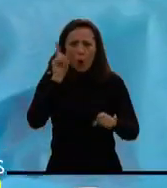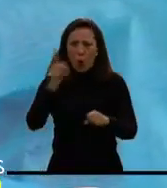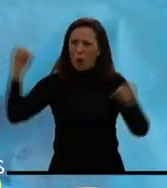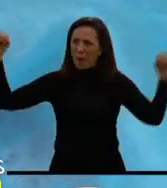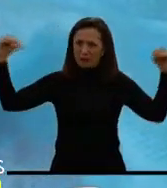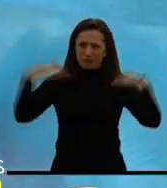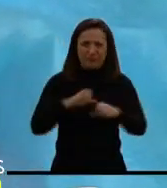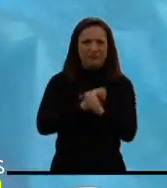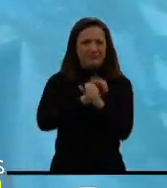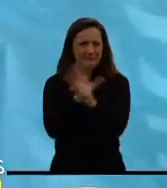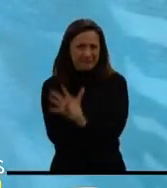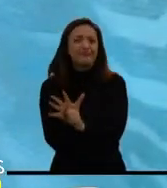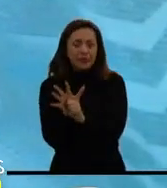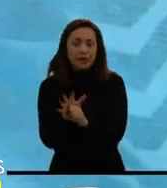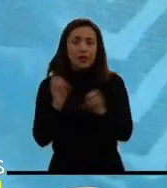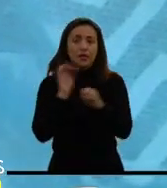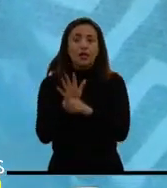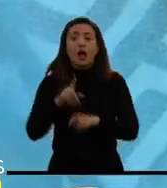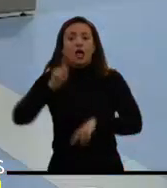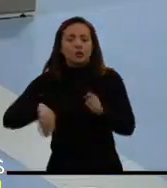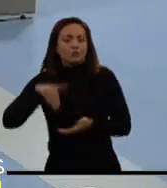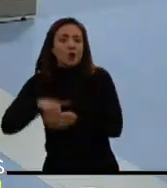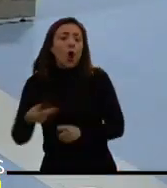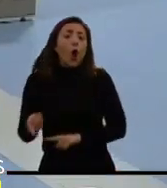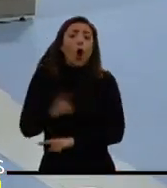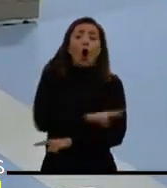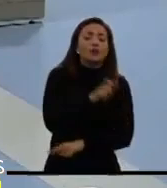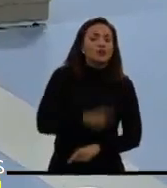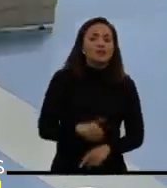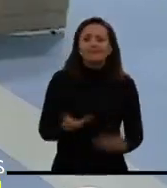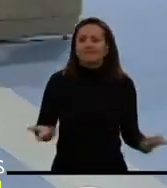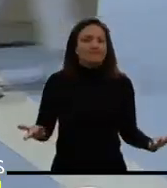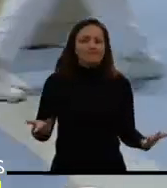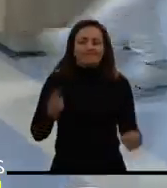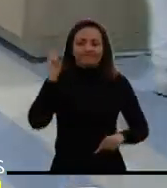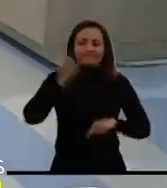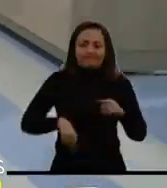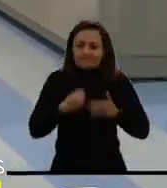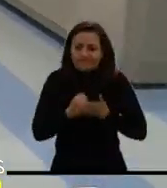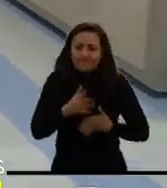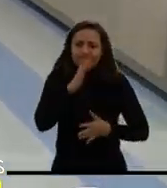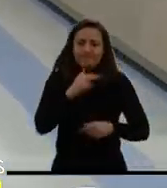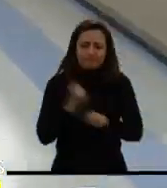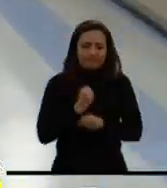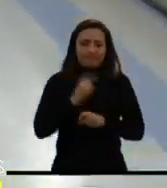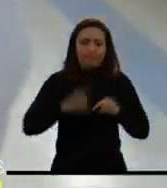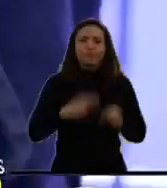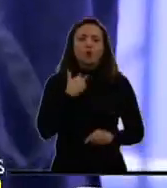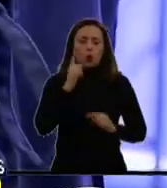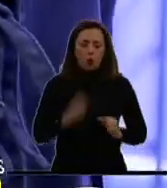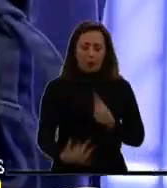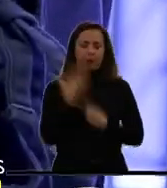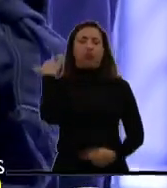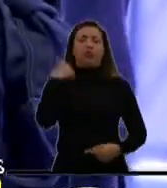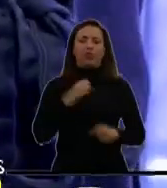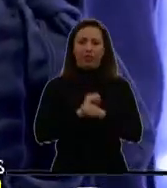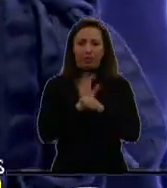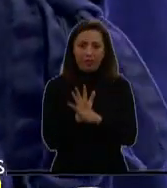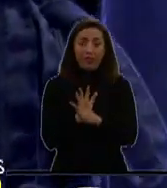y otros han tenido que desistir en la batalla porque se han contagiado con el virus de los 43 médicos